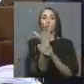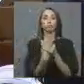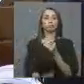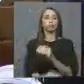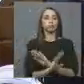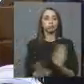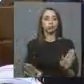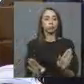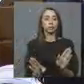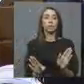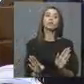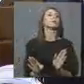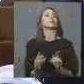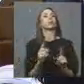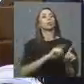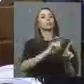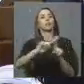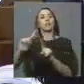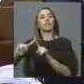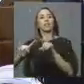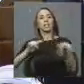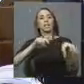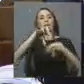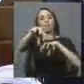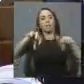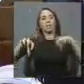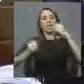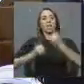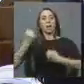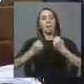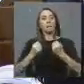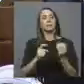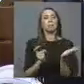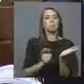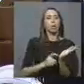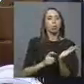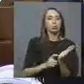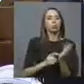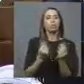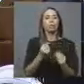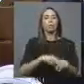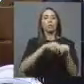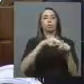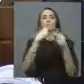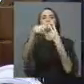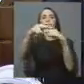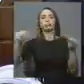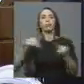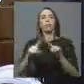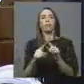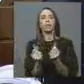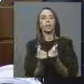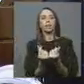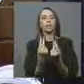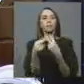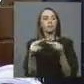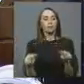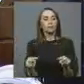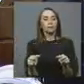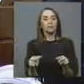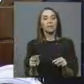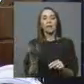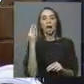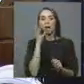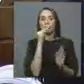dada la marcada de la geneidad de las empresas y la productividad y la capacidad financiera que ellas tienen esto no